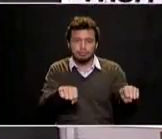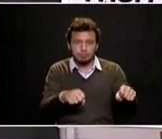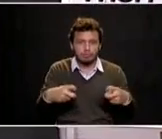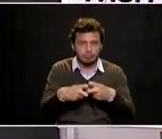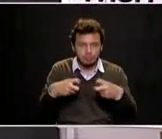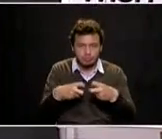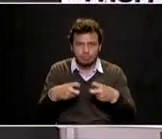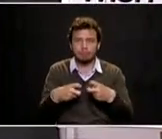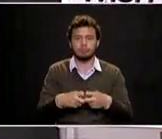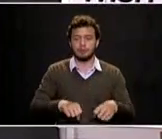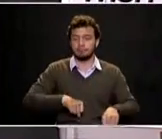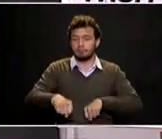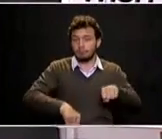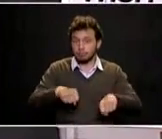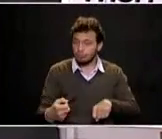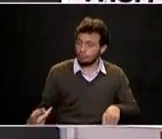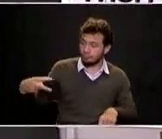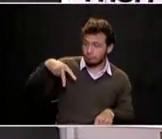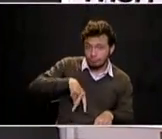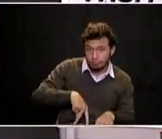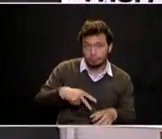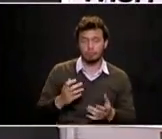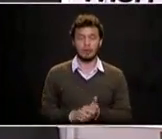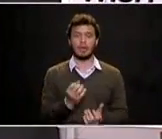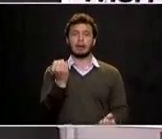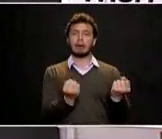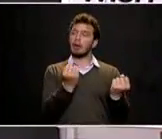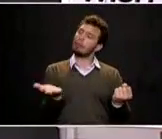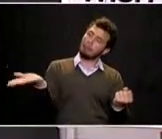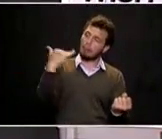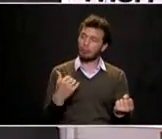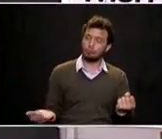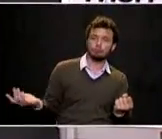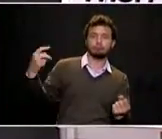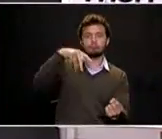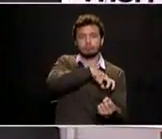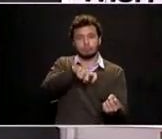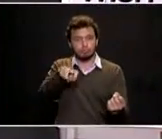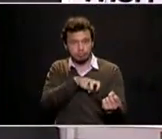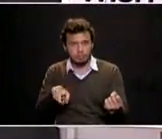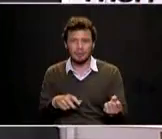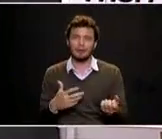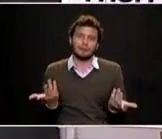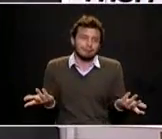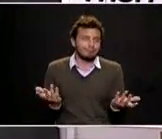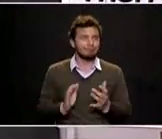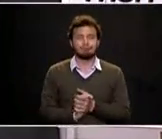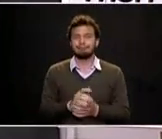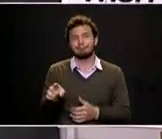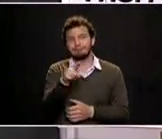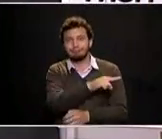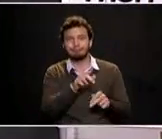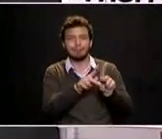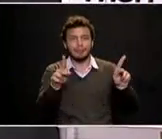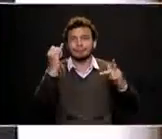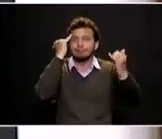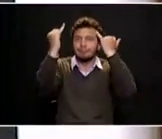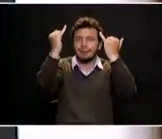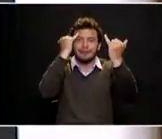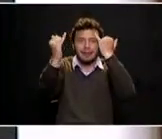plataformas digitales y chiveros, y otras que puedan salir de un momento a otro con el ingenio de muchos. La